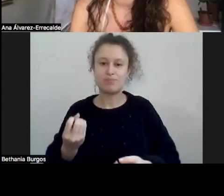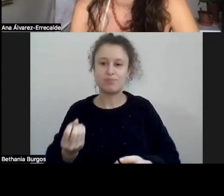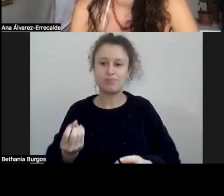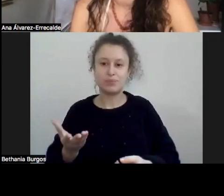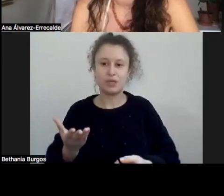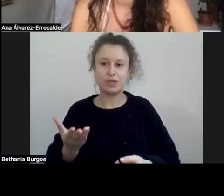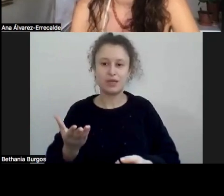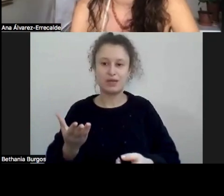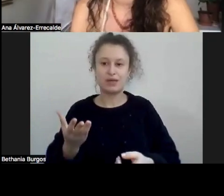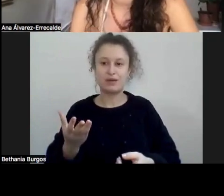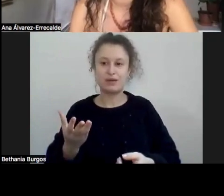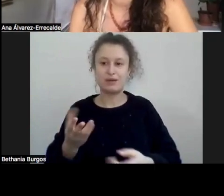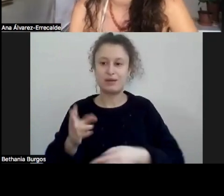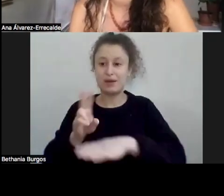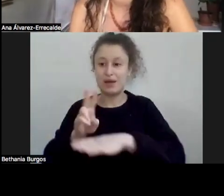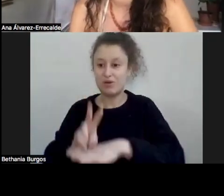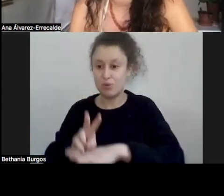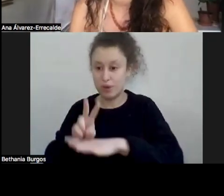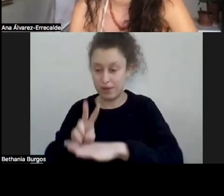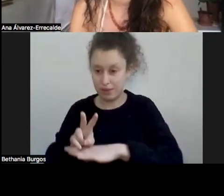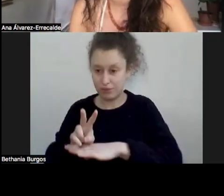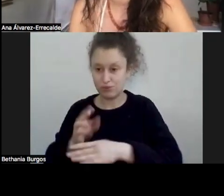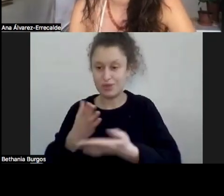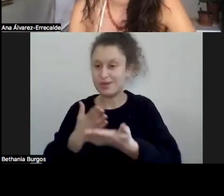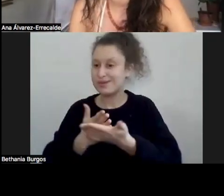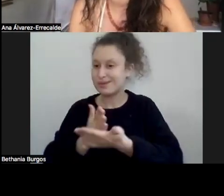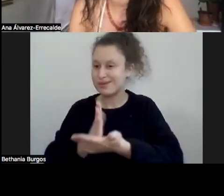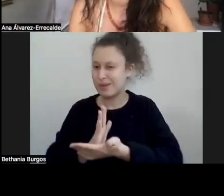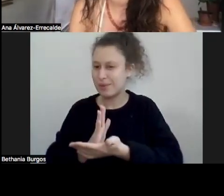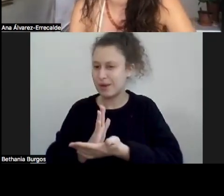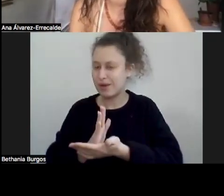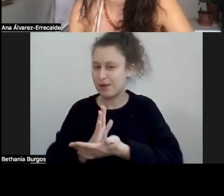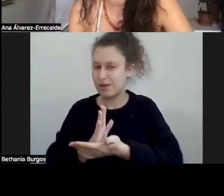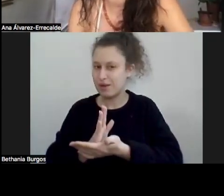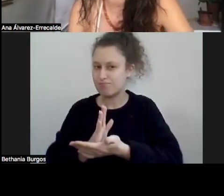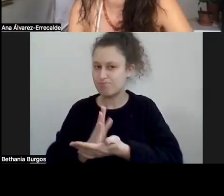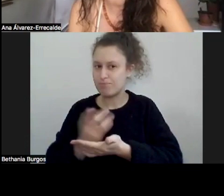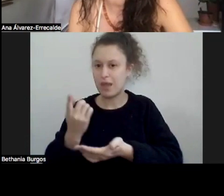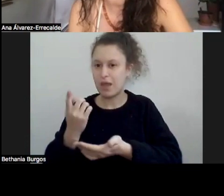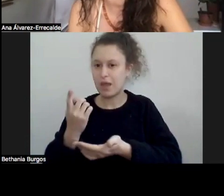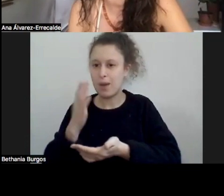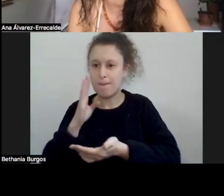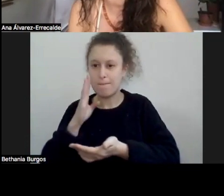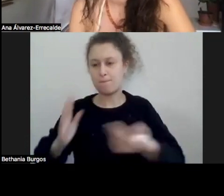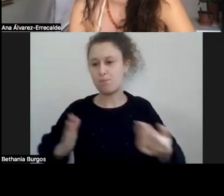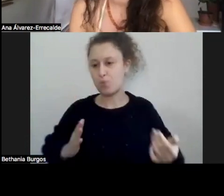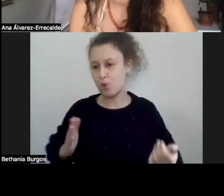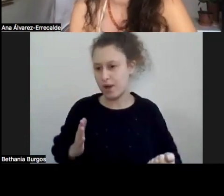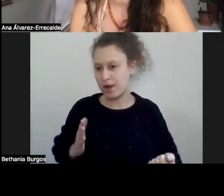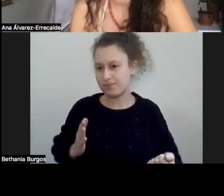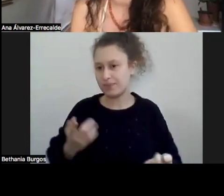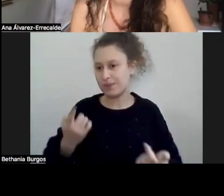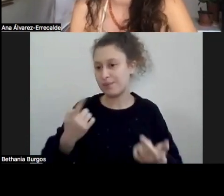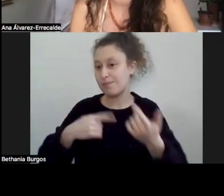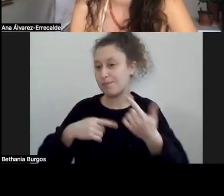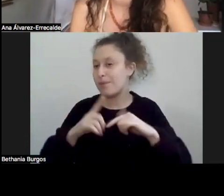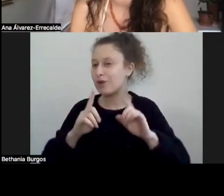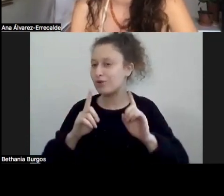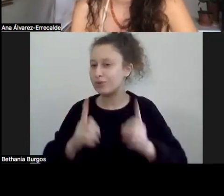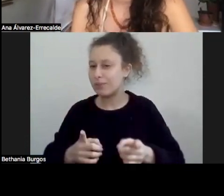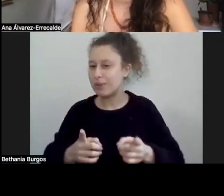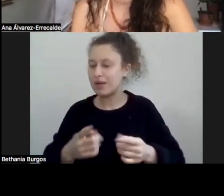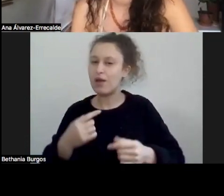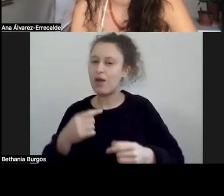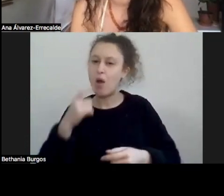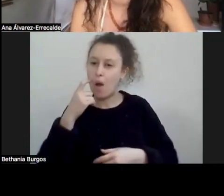todavía muy relacionados al género y solemos ser las mujeres, pero también lo que reciben los hombres que cuidan es como un